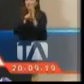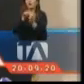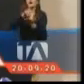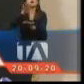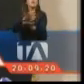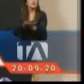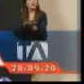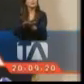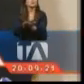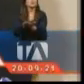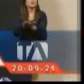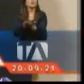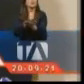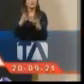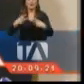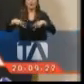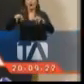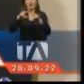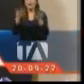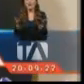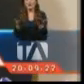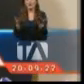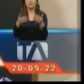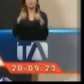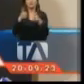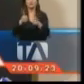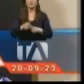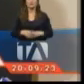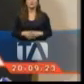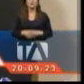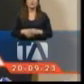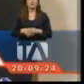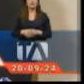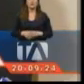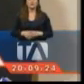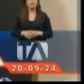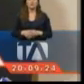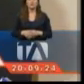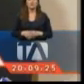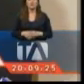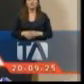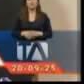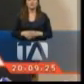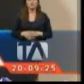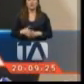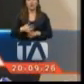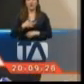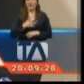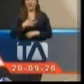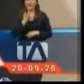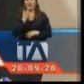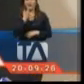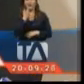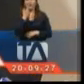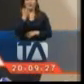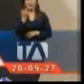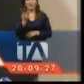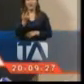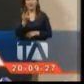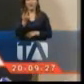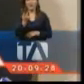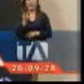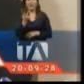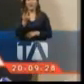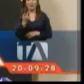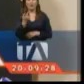para el establecimiento de los valores actuales, señores. No es que yo digo que no hay o